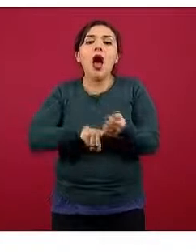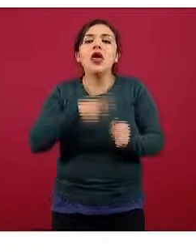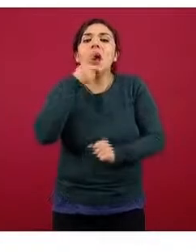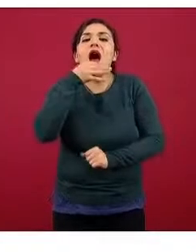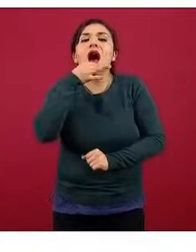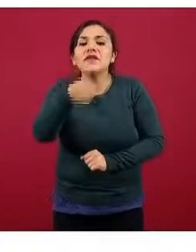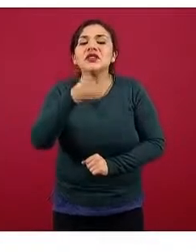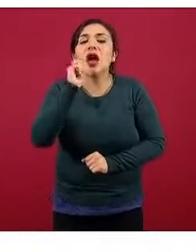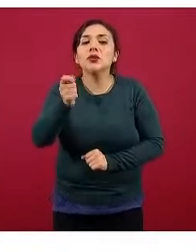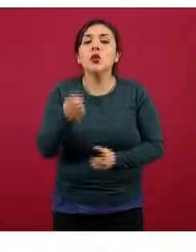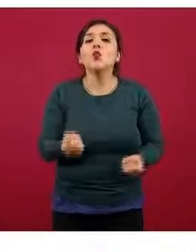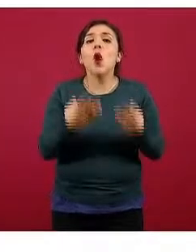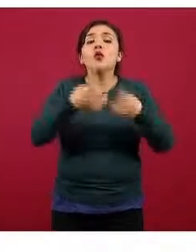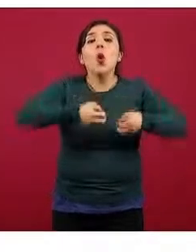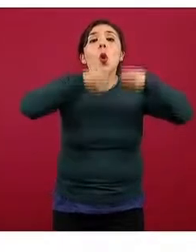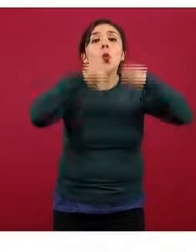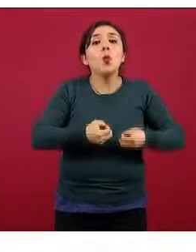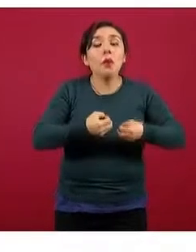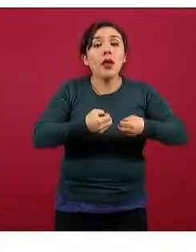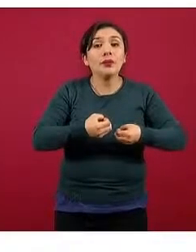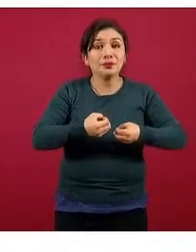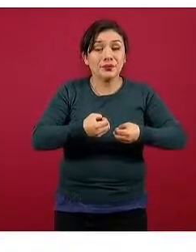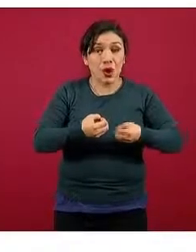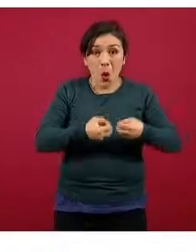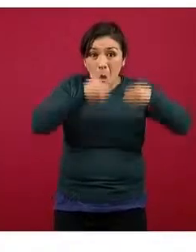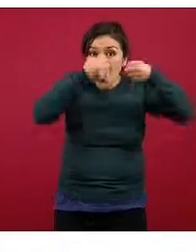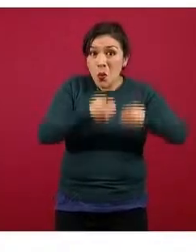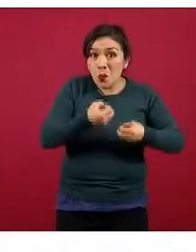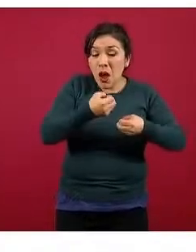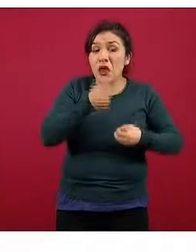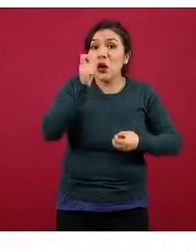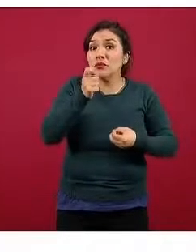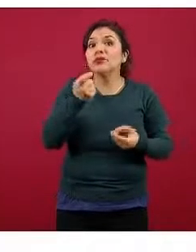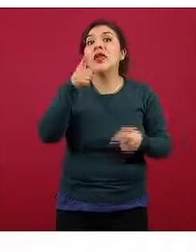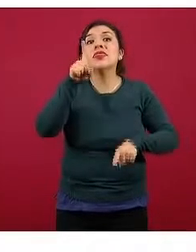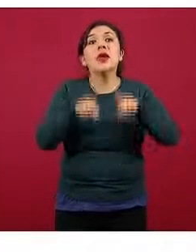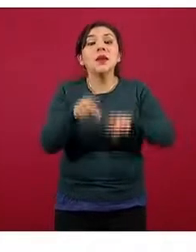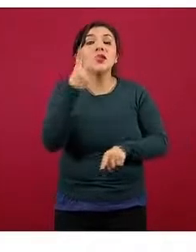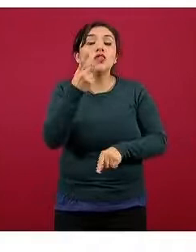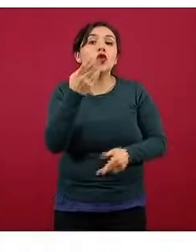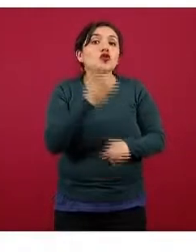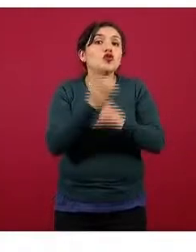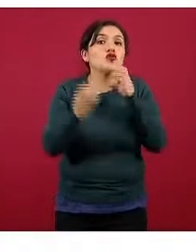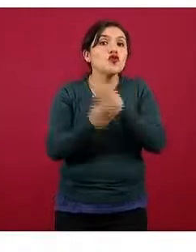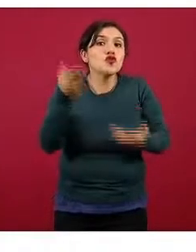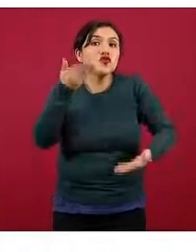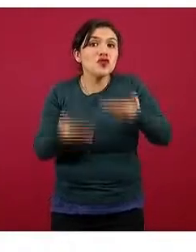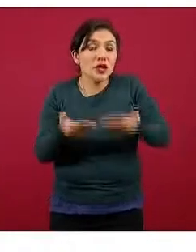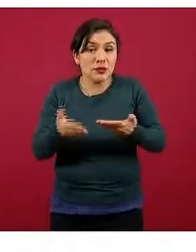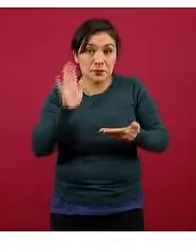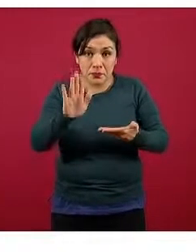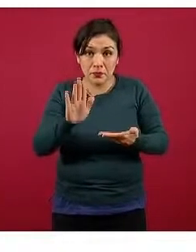es el porcentaje de ocupación, y el porcentaje de ocupación depende de dos variables: